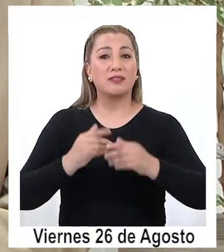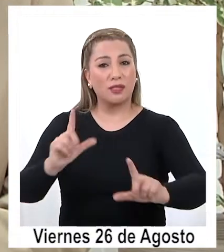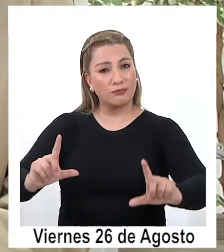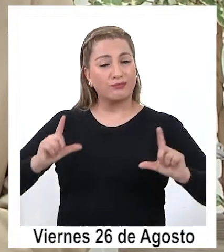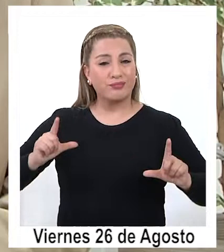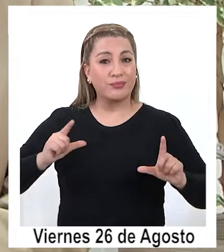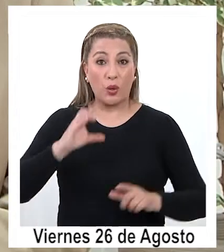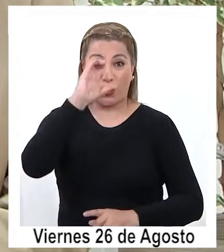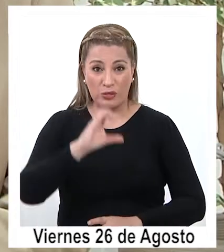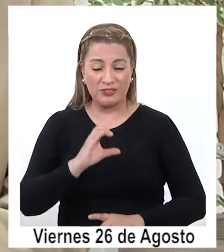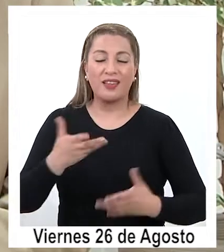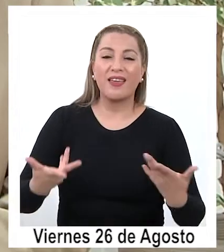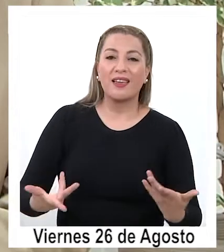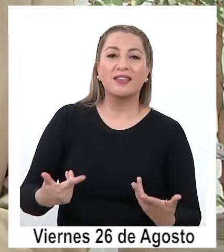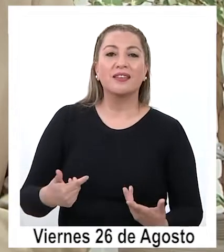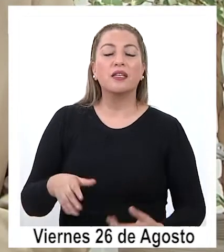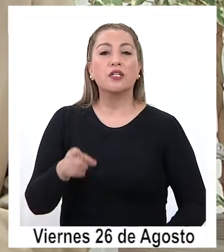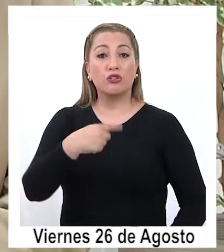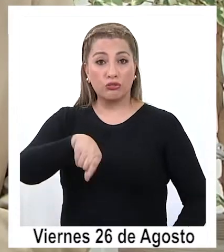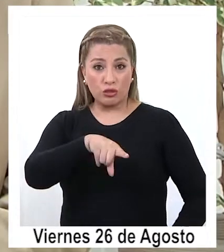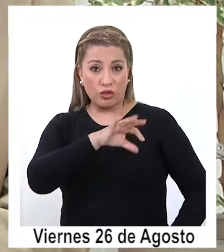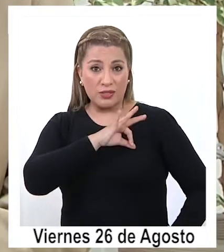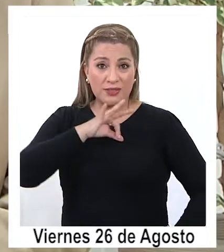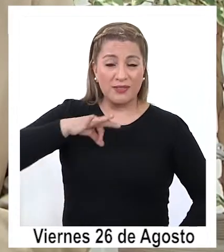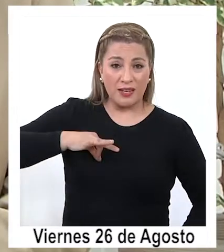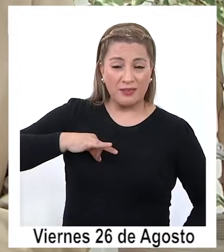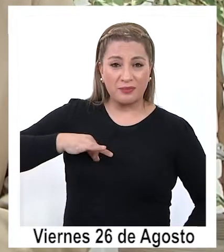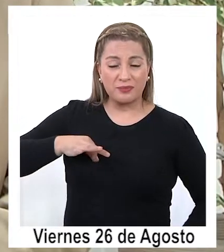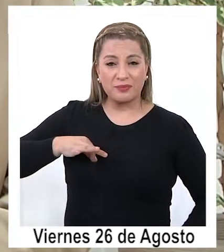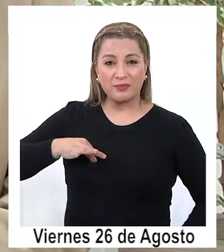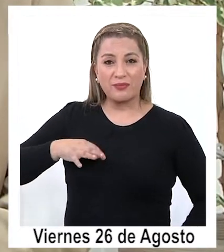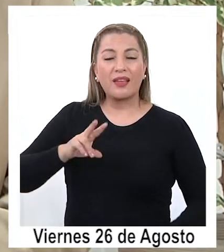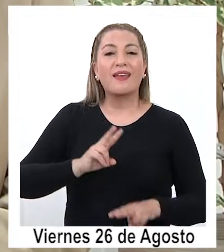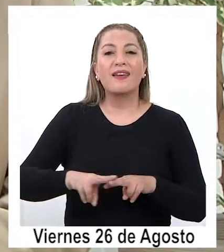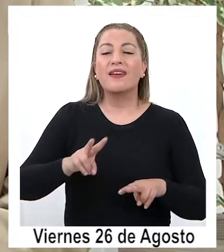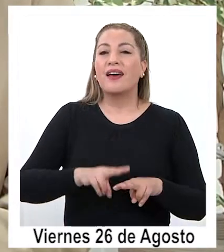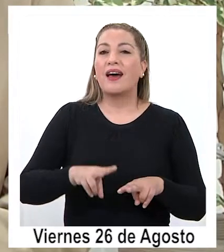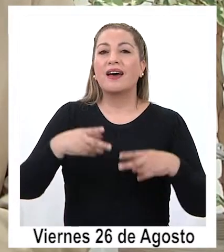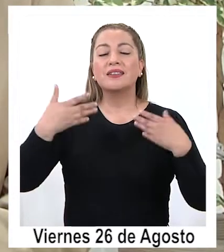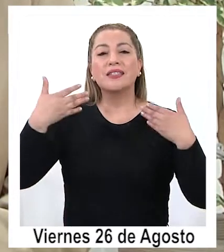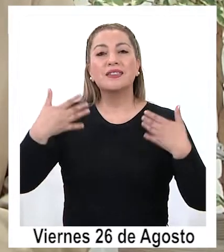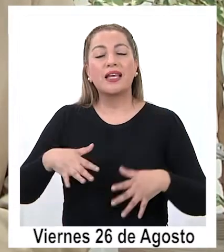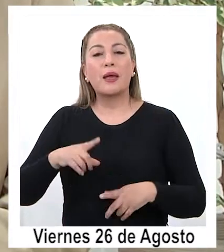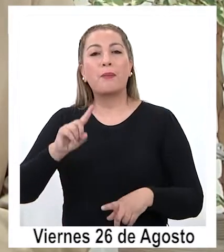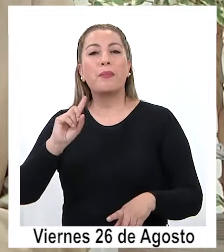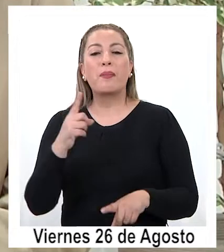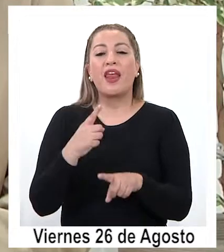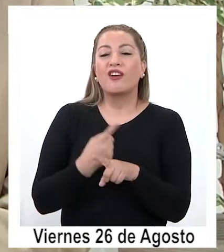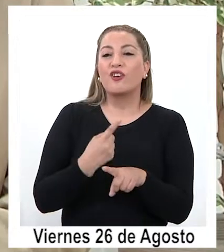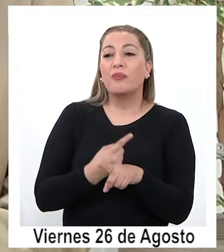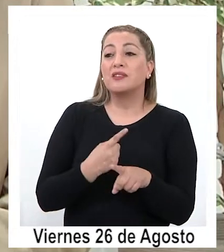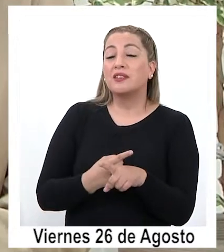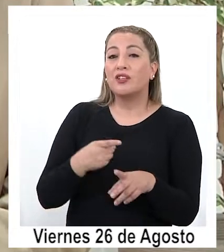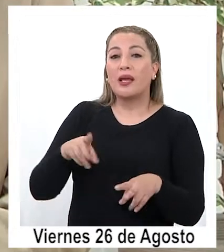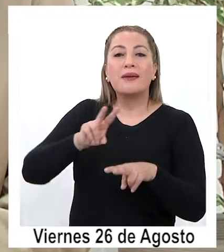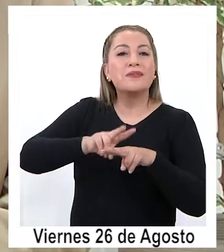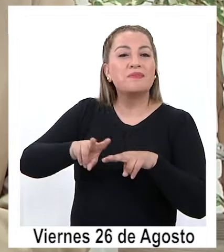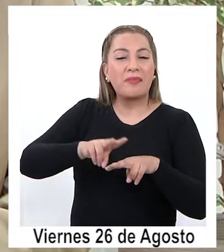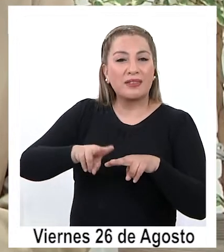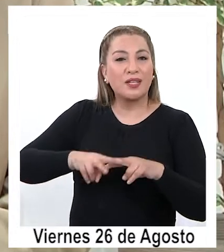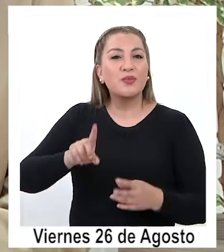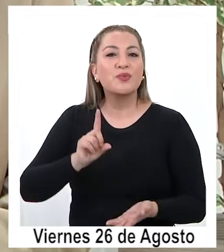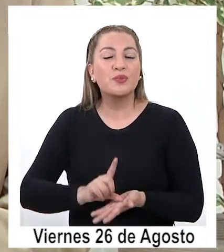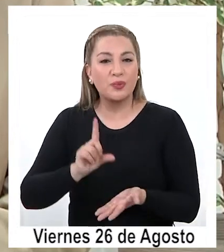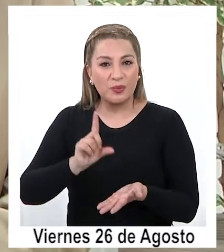y en ese sentido la Ceremi ha establecido ya las puentes y las primeras conversaciones para poder generar estos